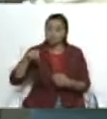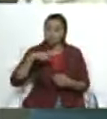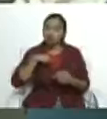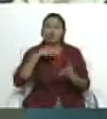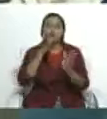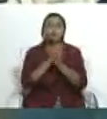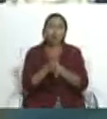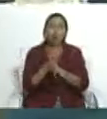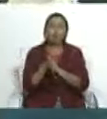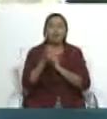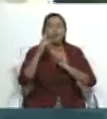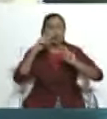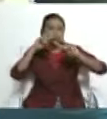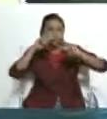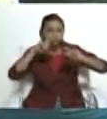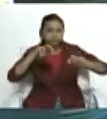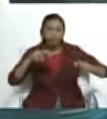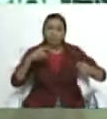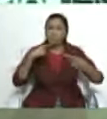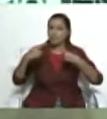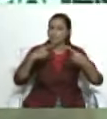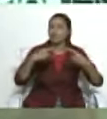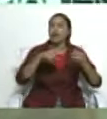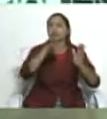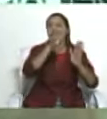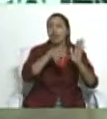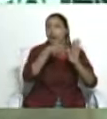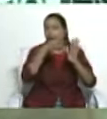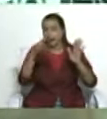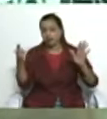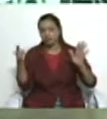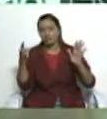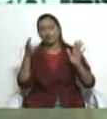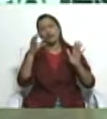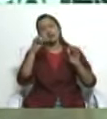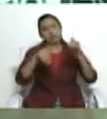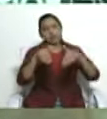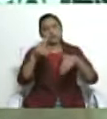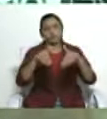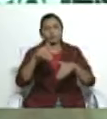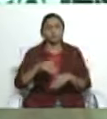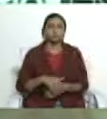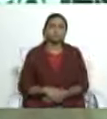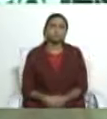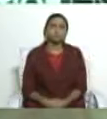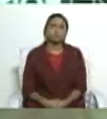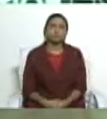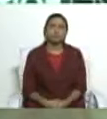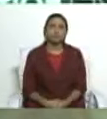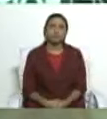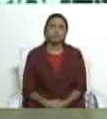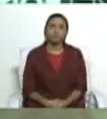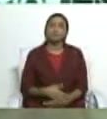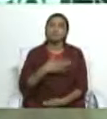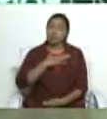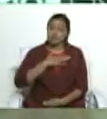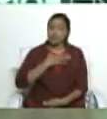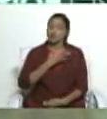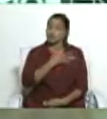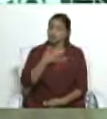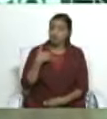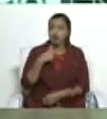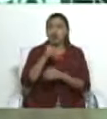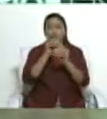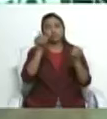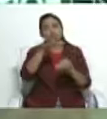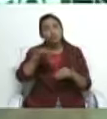auditorías que están contempladas en el cronograma. Pero además de eso, Hoy queremos también decirle al país